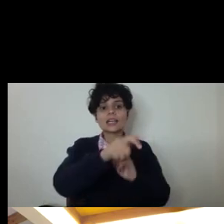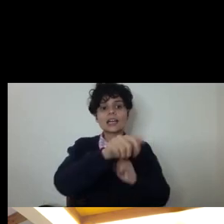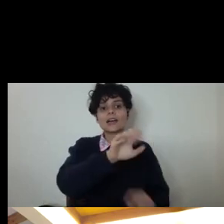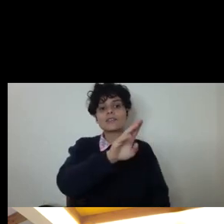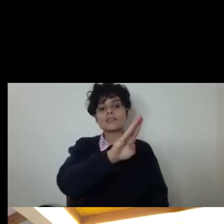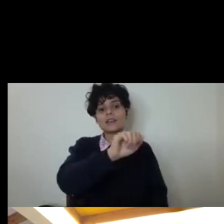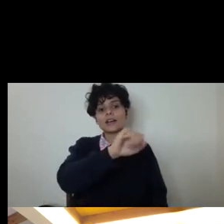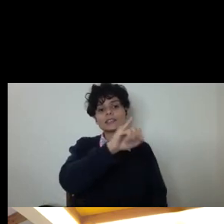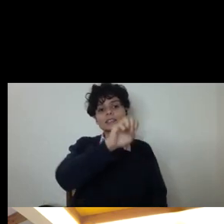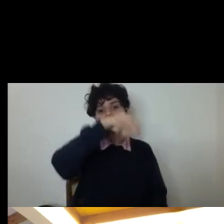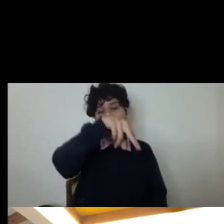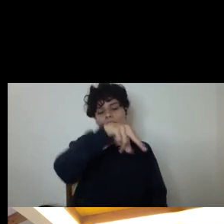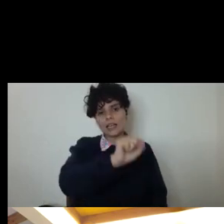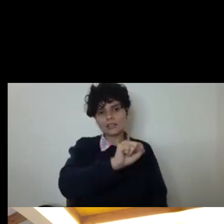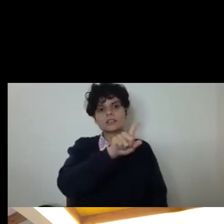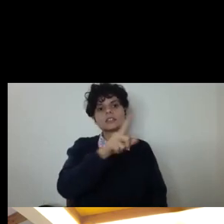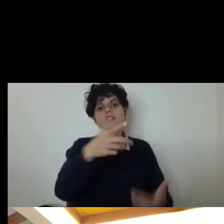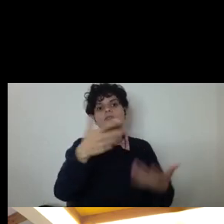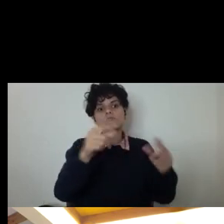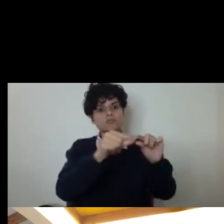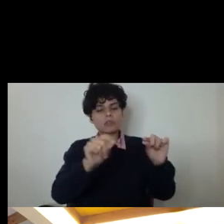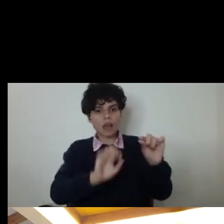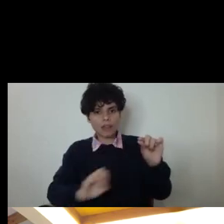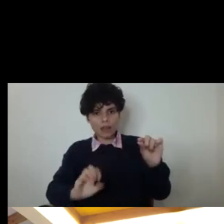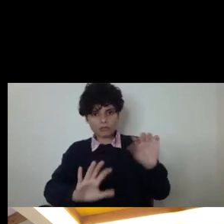no están funcionando estos canales, tiene un efecto mucho